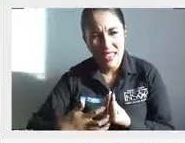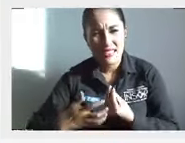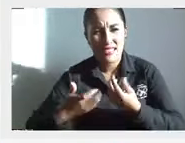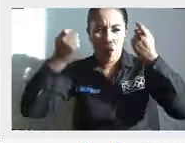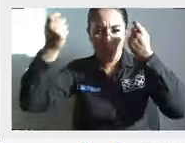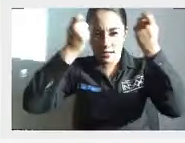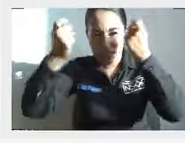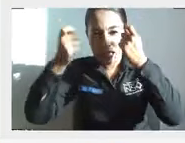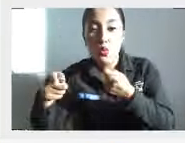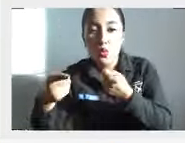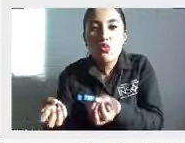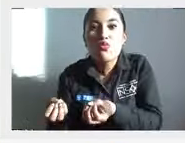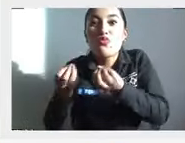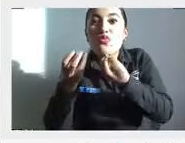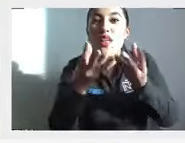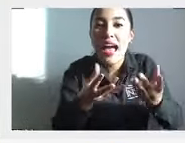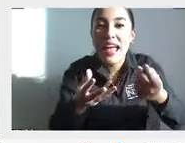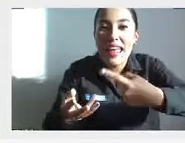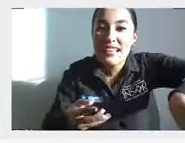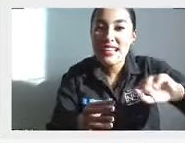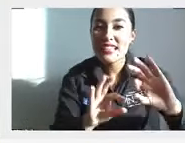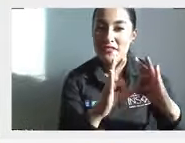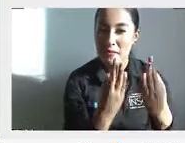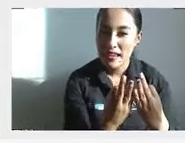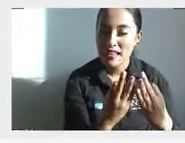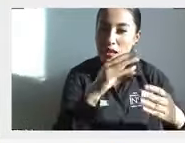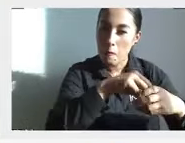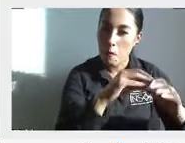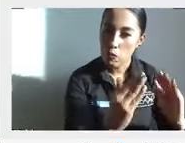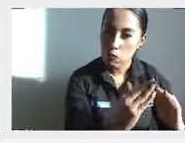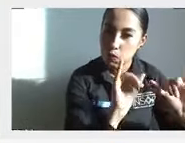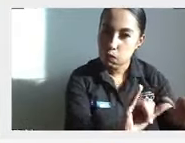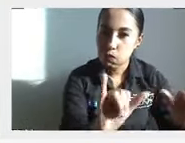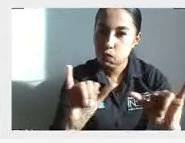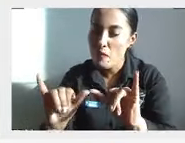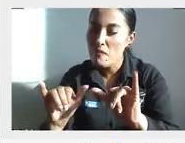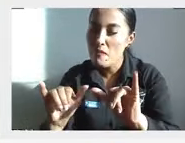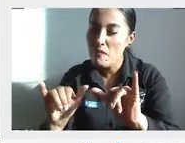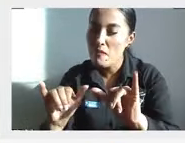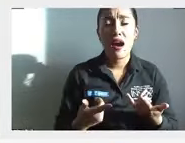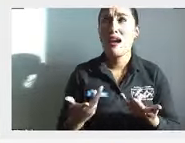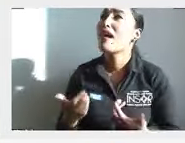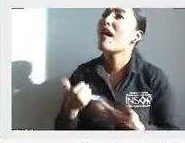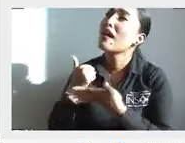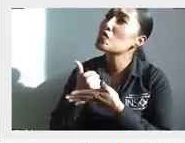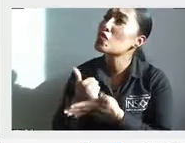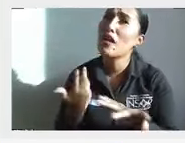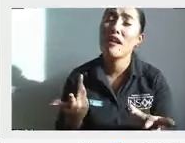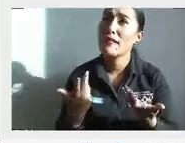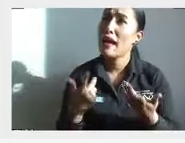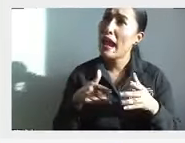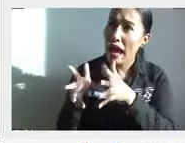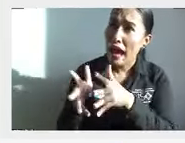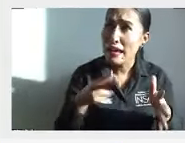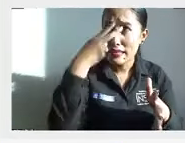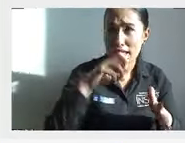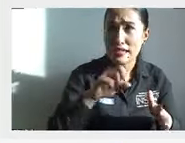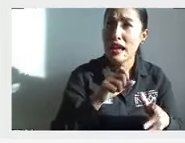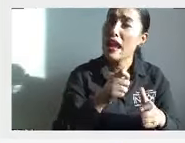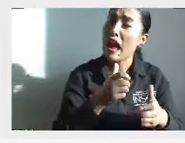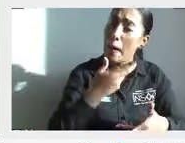dar para esas familias que están en casa en este momento que les permitan o favorezcan esa participación y aprendizaje de la población con